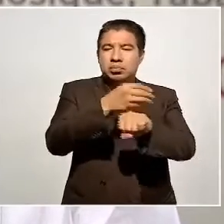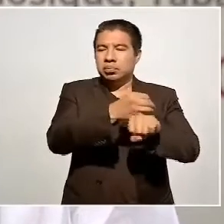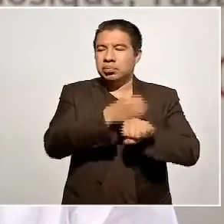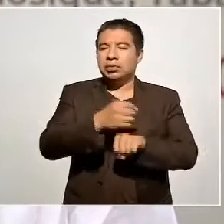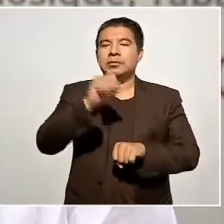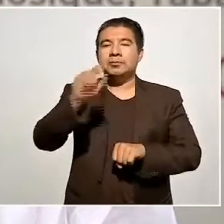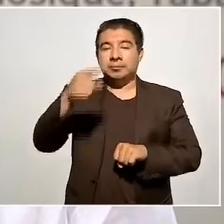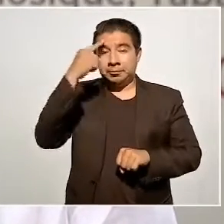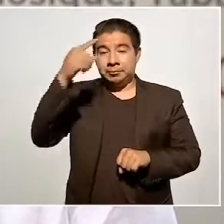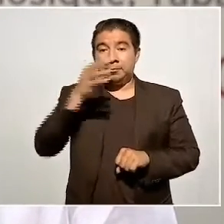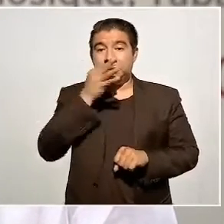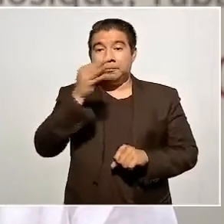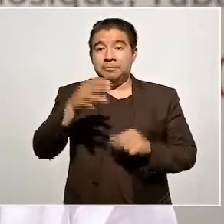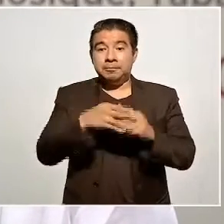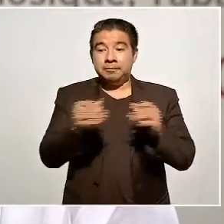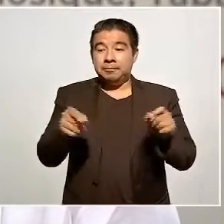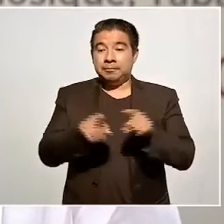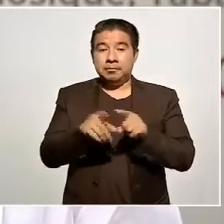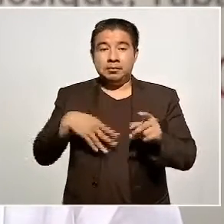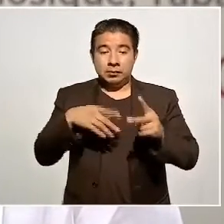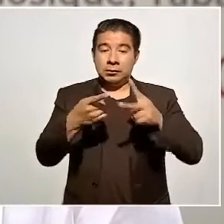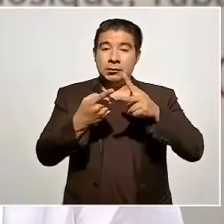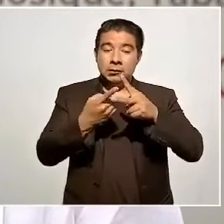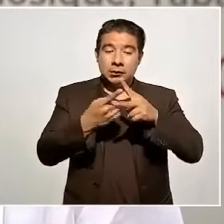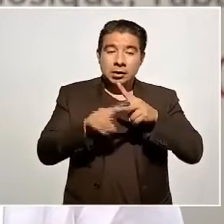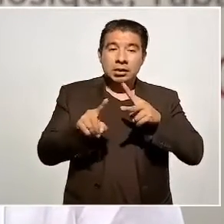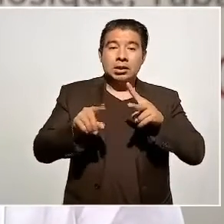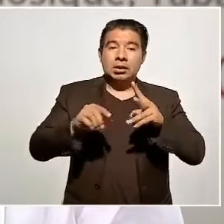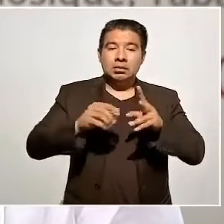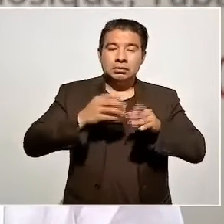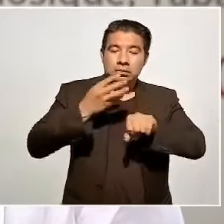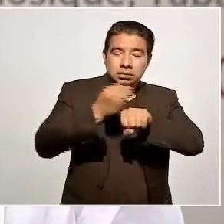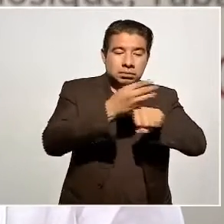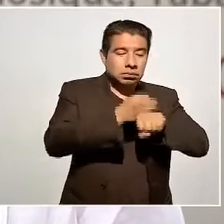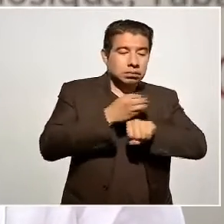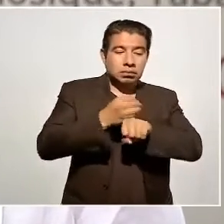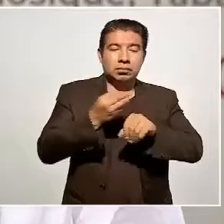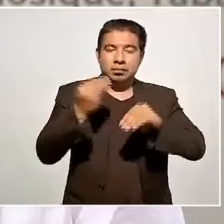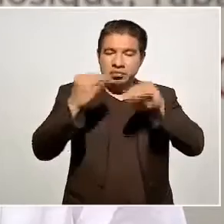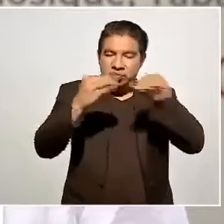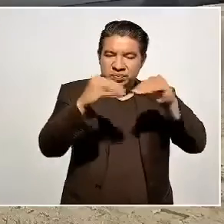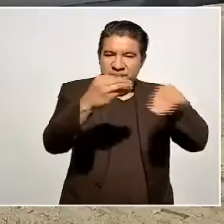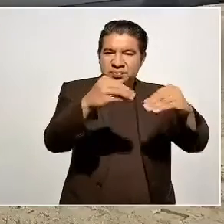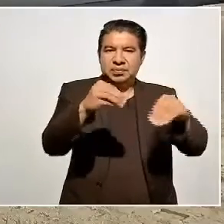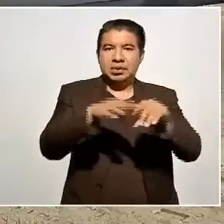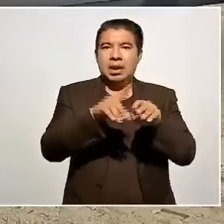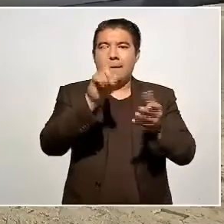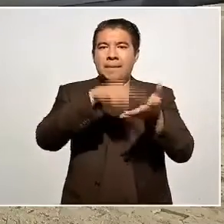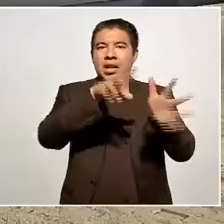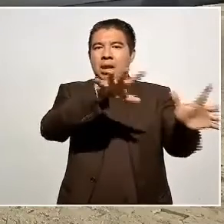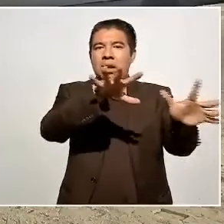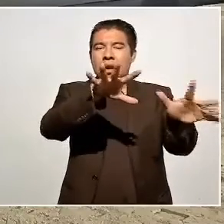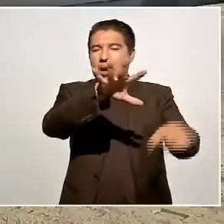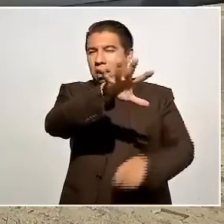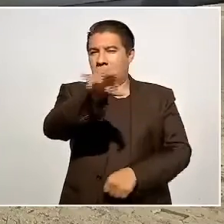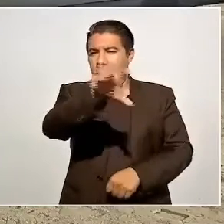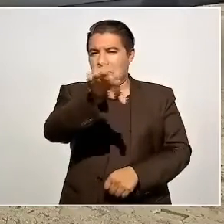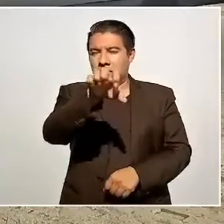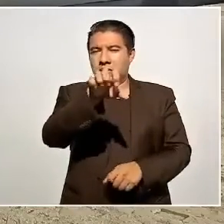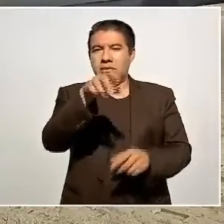que significa construir alrededor de 1.500 kilómetros de vías